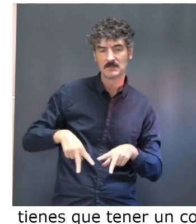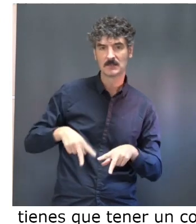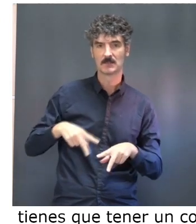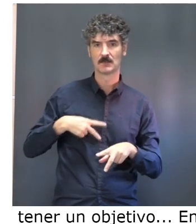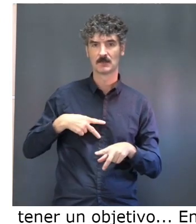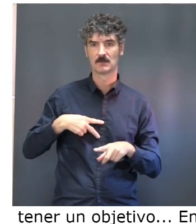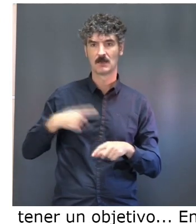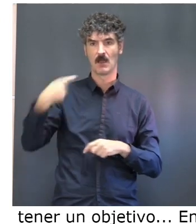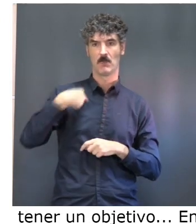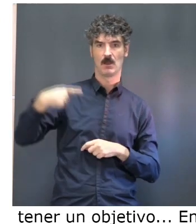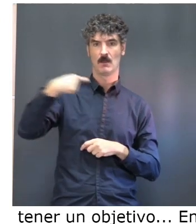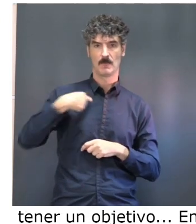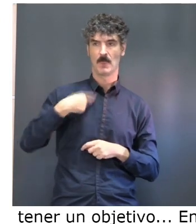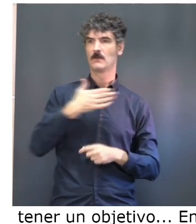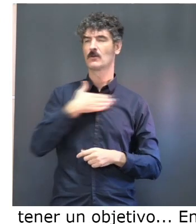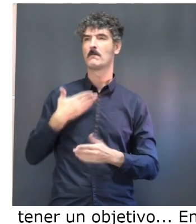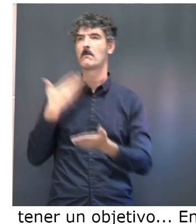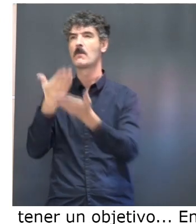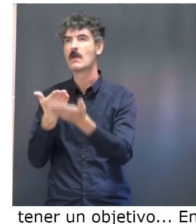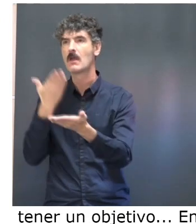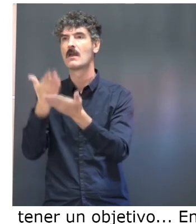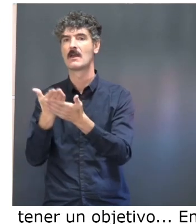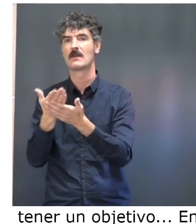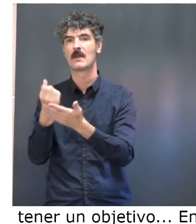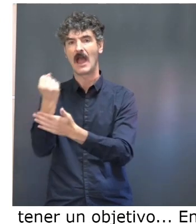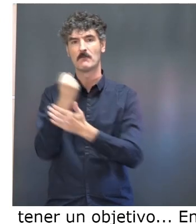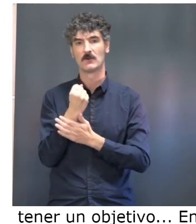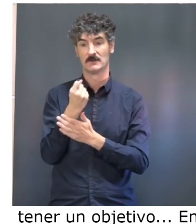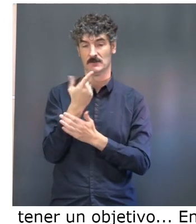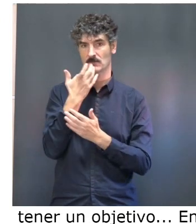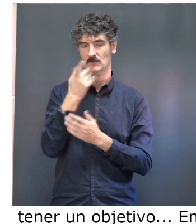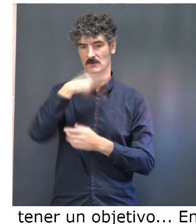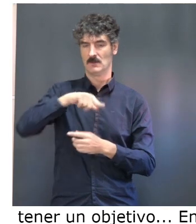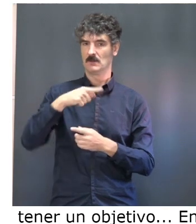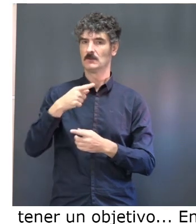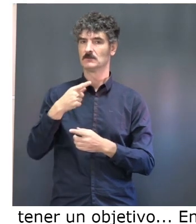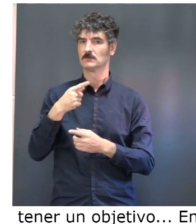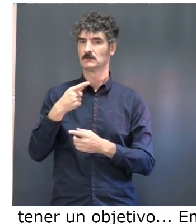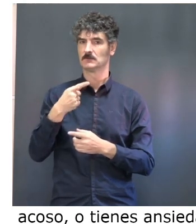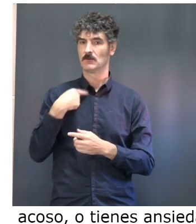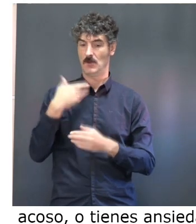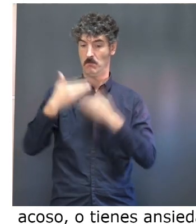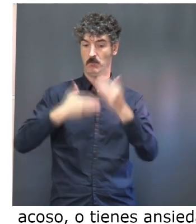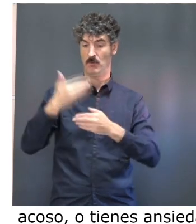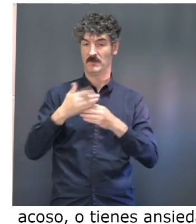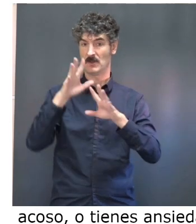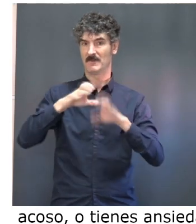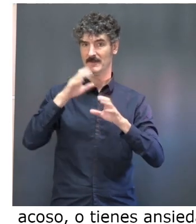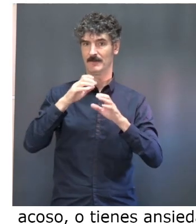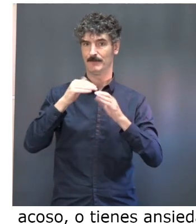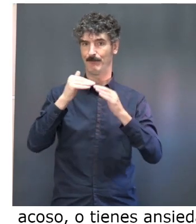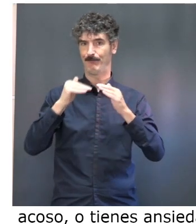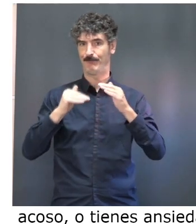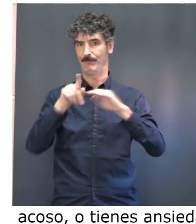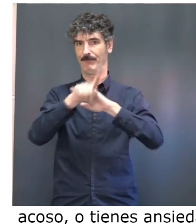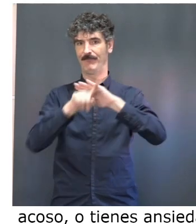o quieres pedirle ayuda y siempre te contesta de la misma manera, o sea, todo eso te influye en tu proceso de aprendizaje, ¿no? Entonces, al final,